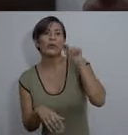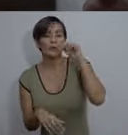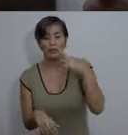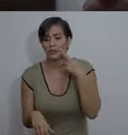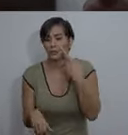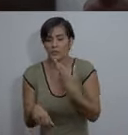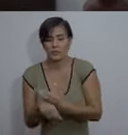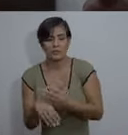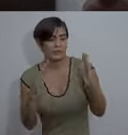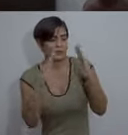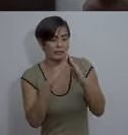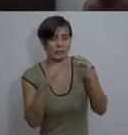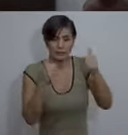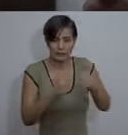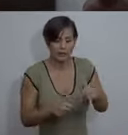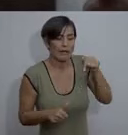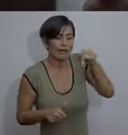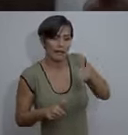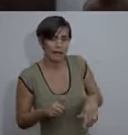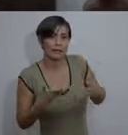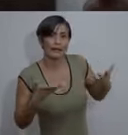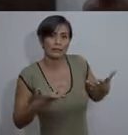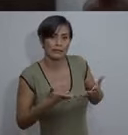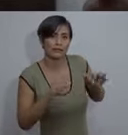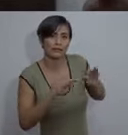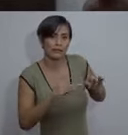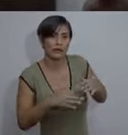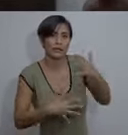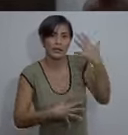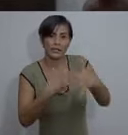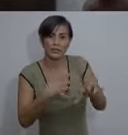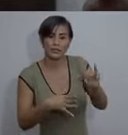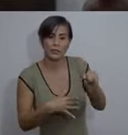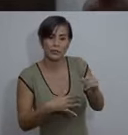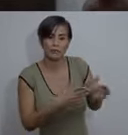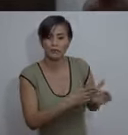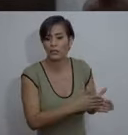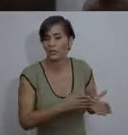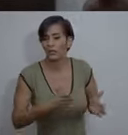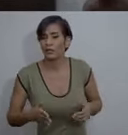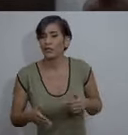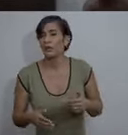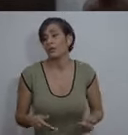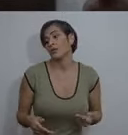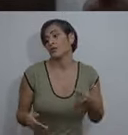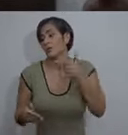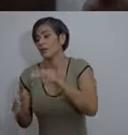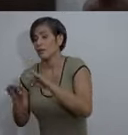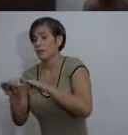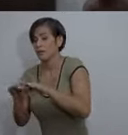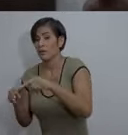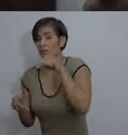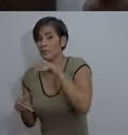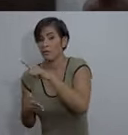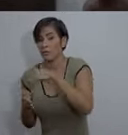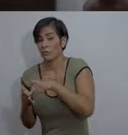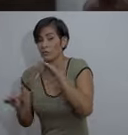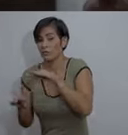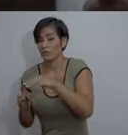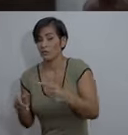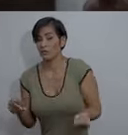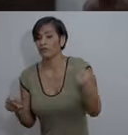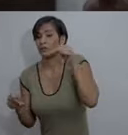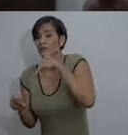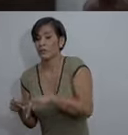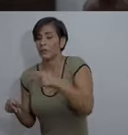responsabilidades desde sus casas hasta el 15 de junio y únicamente asistirán a sus centros de trabajo quienes tengan